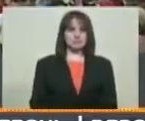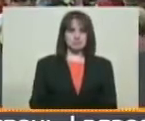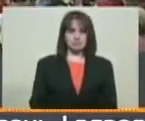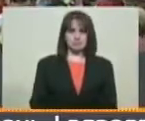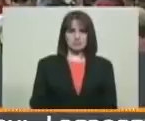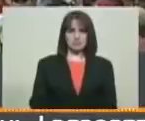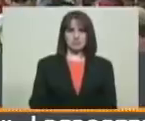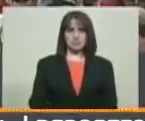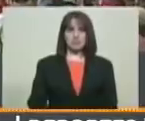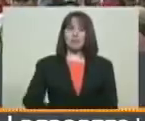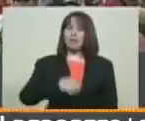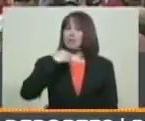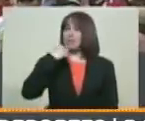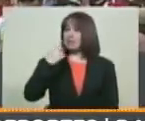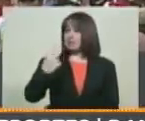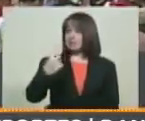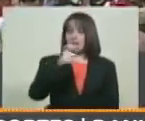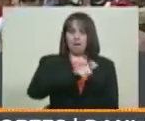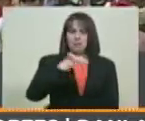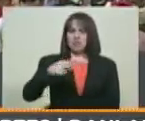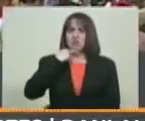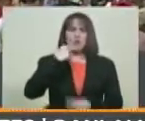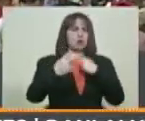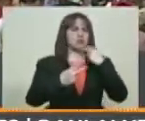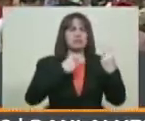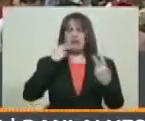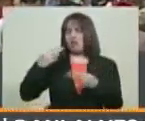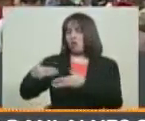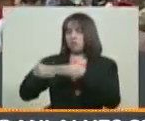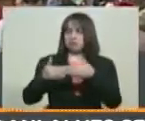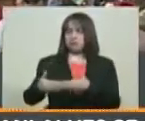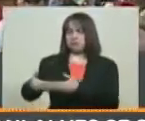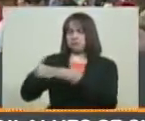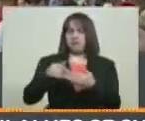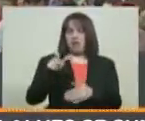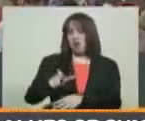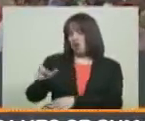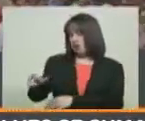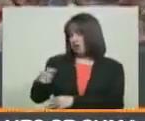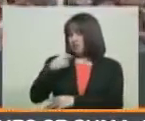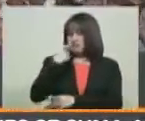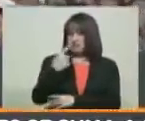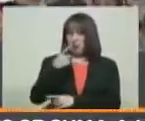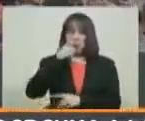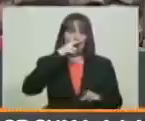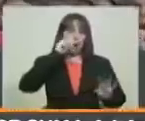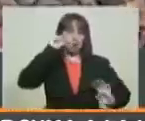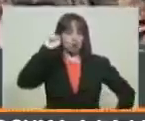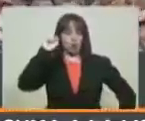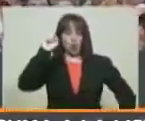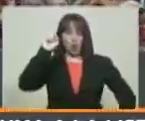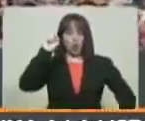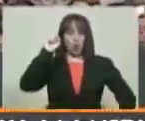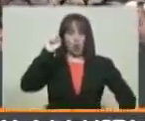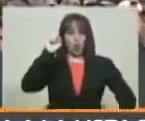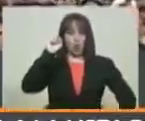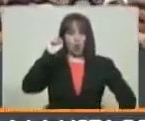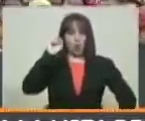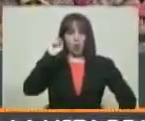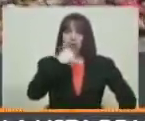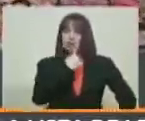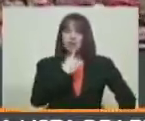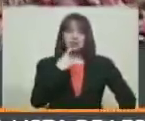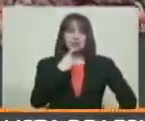Por ahí salieron varios voceros de los gringos a decir, Maduro, ellos me dicen